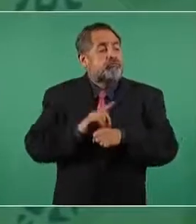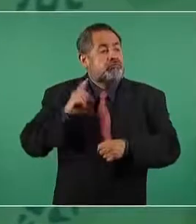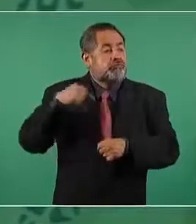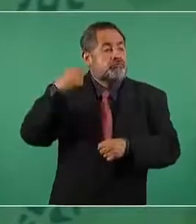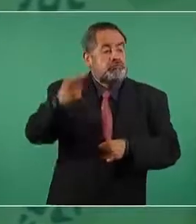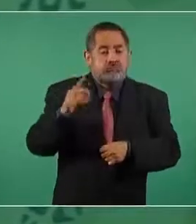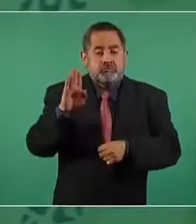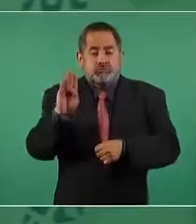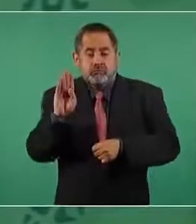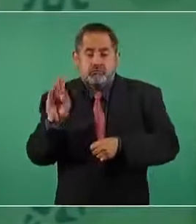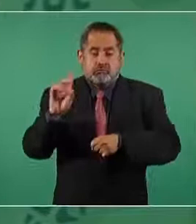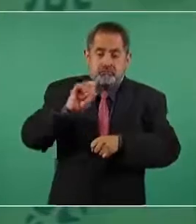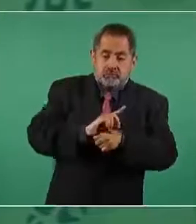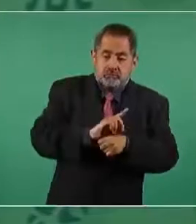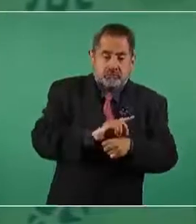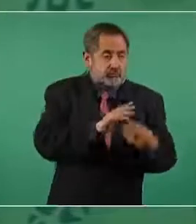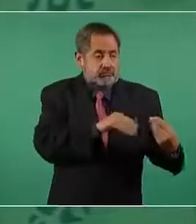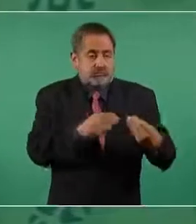días.